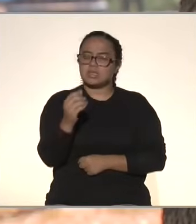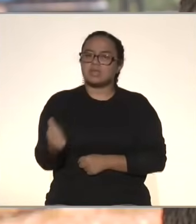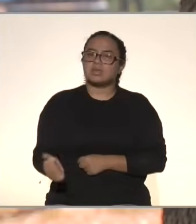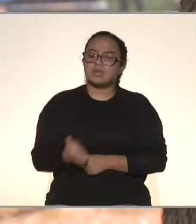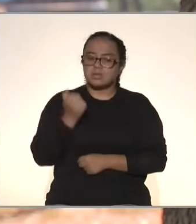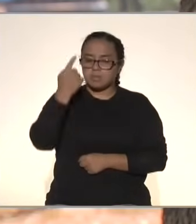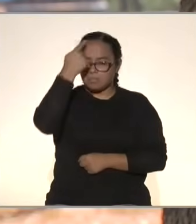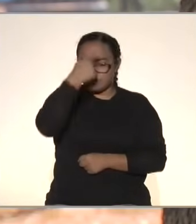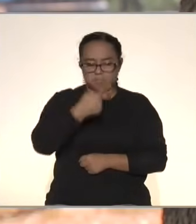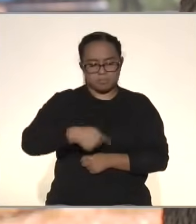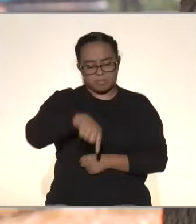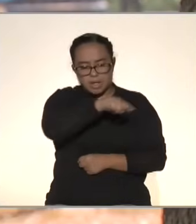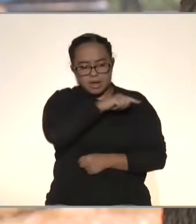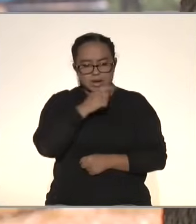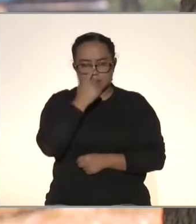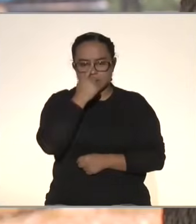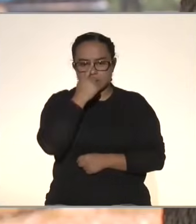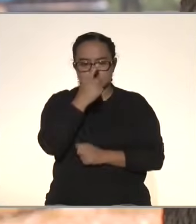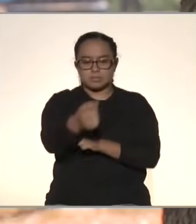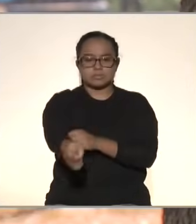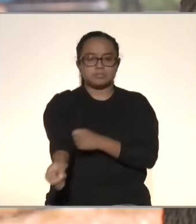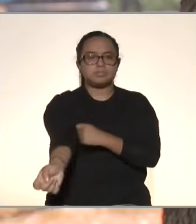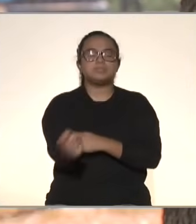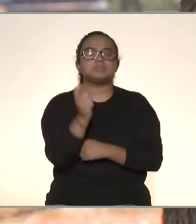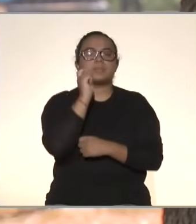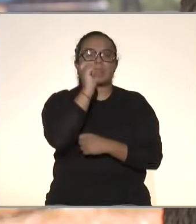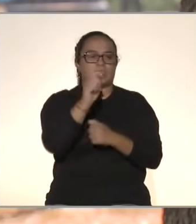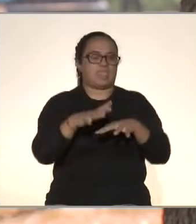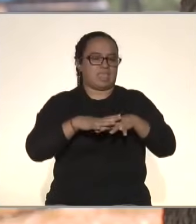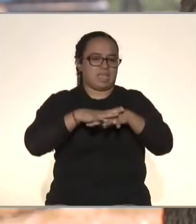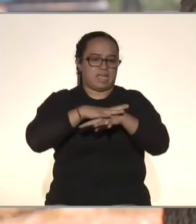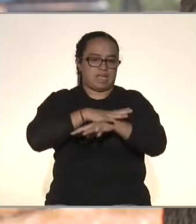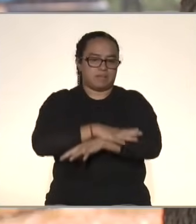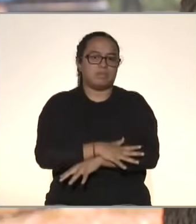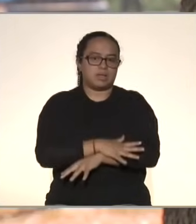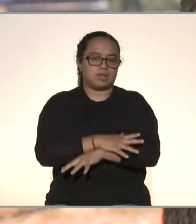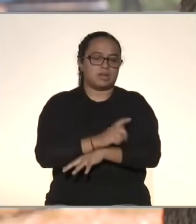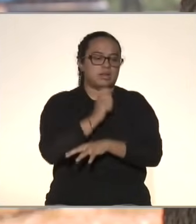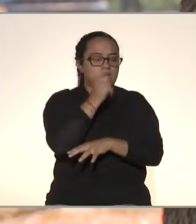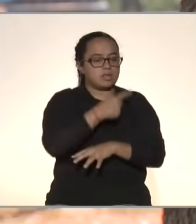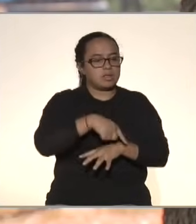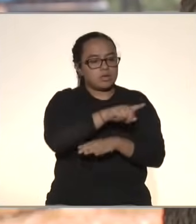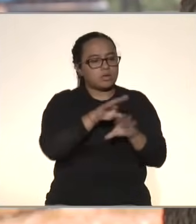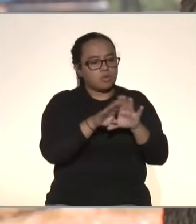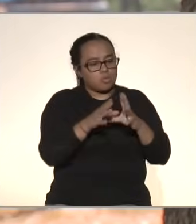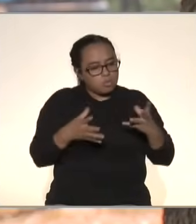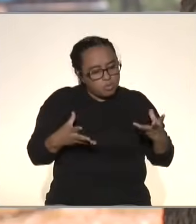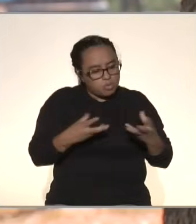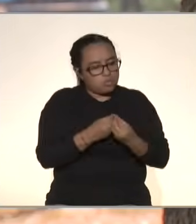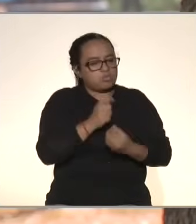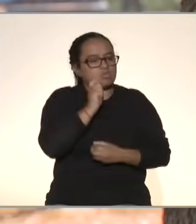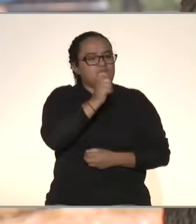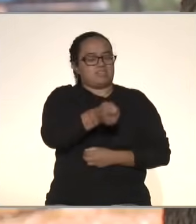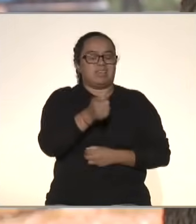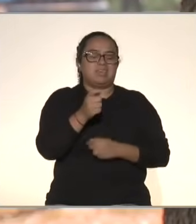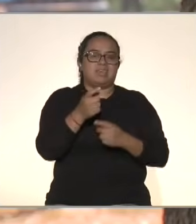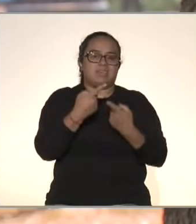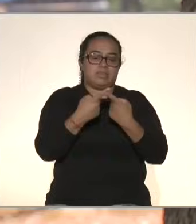oportunidad para nosotros convertir o diseñar una forma de reunirnos y darle un significado